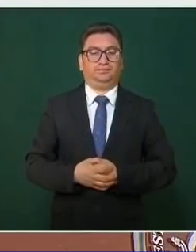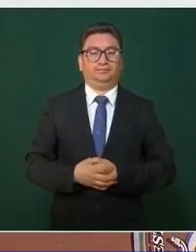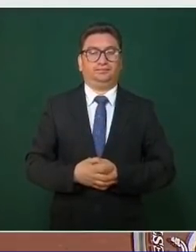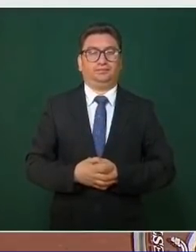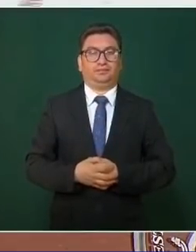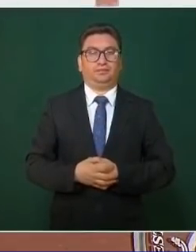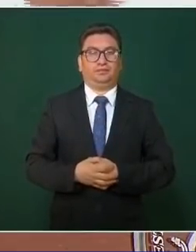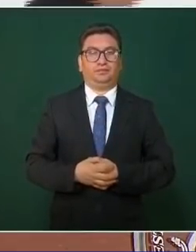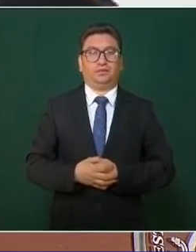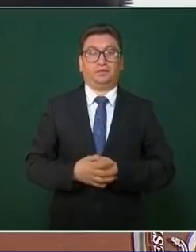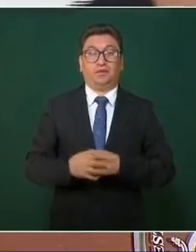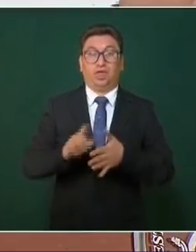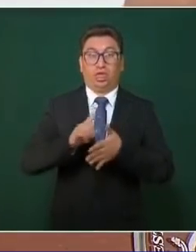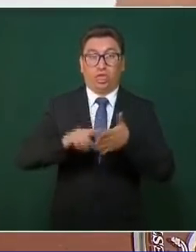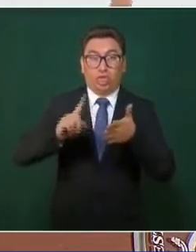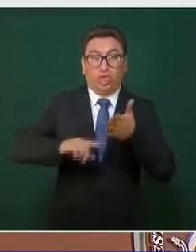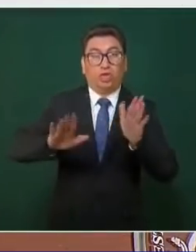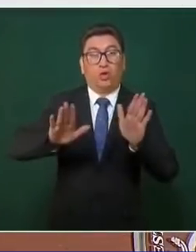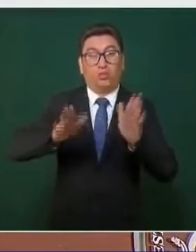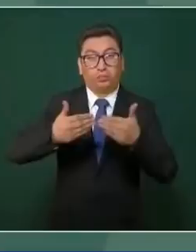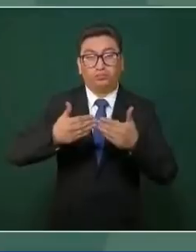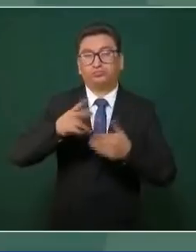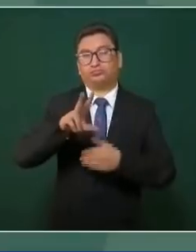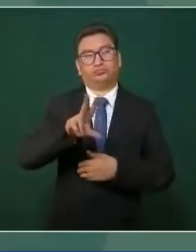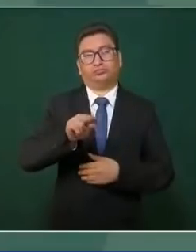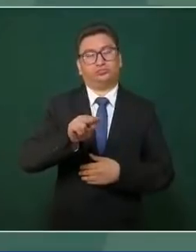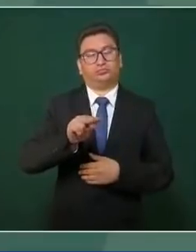que no se cancele la posibilidad